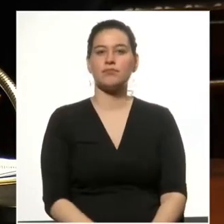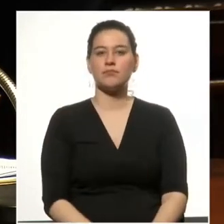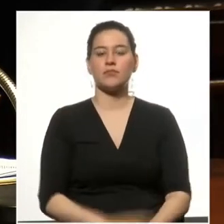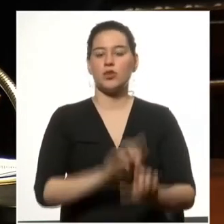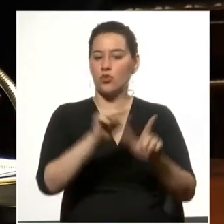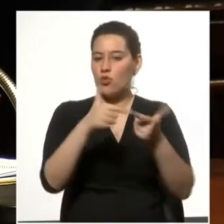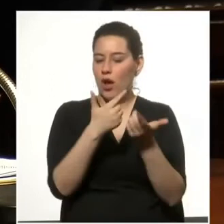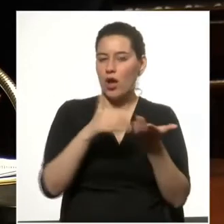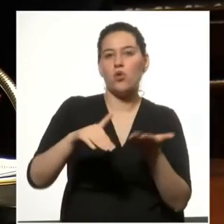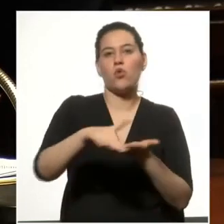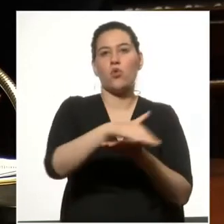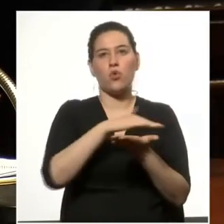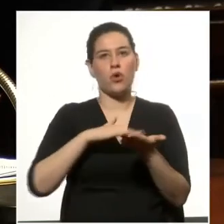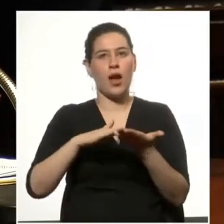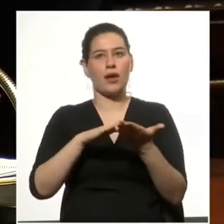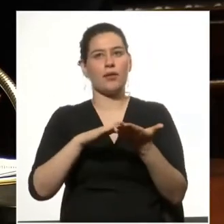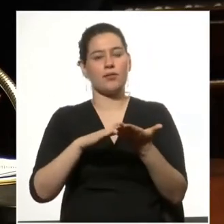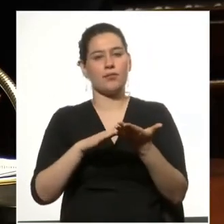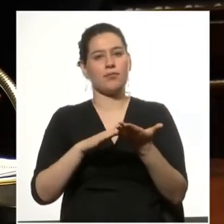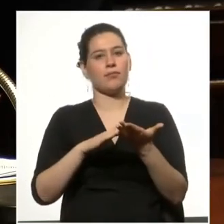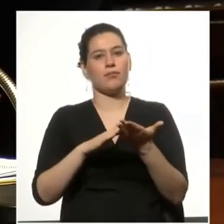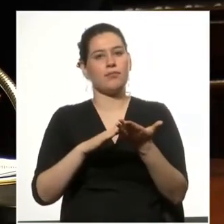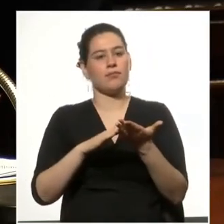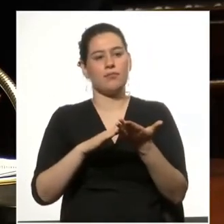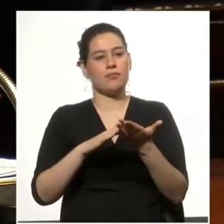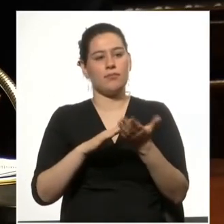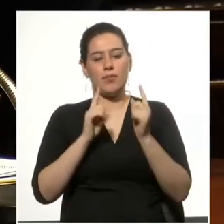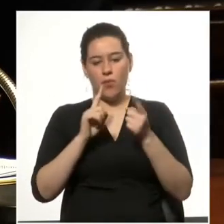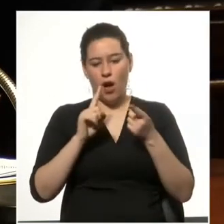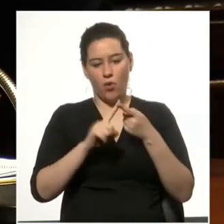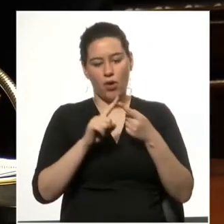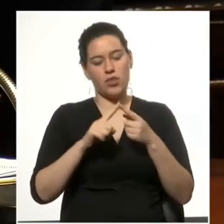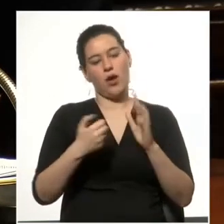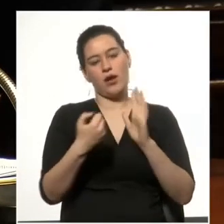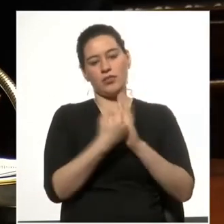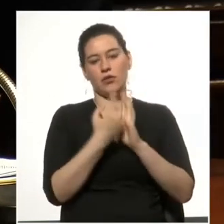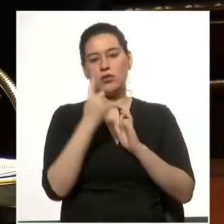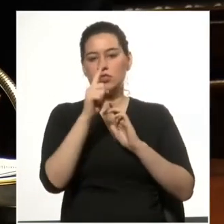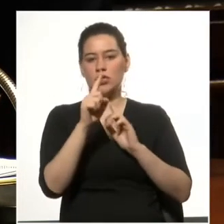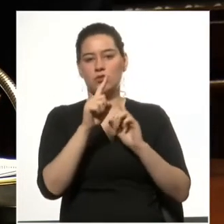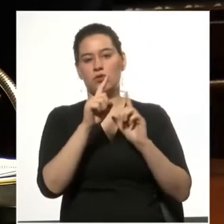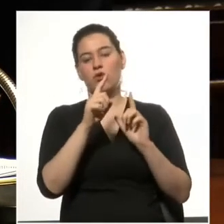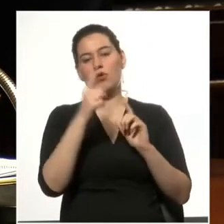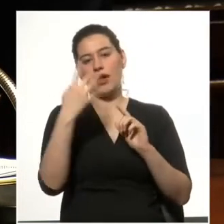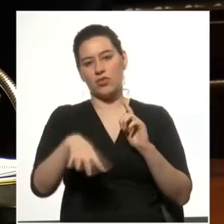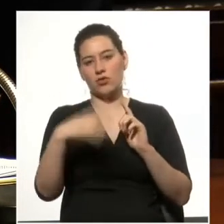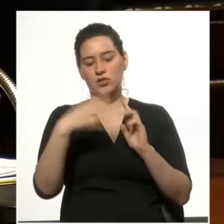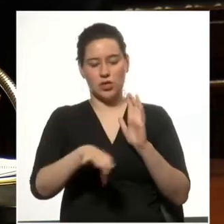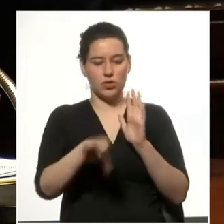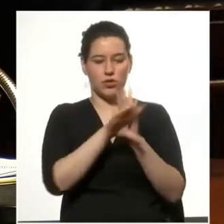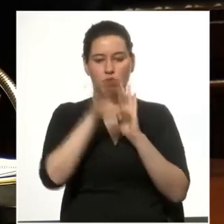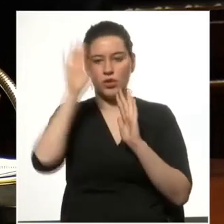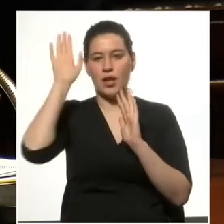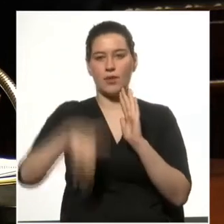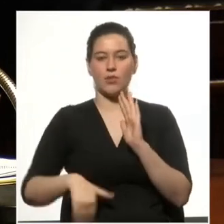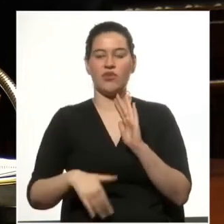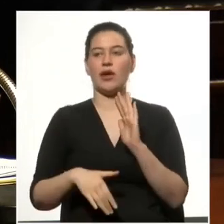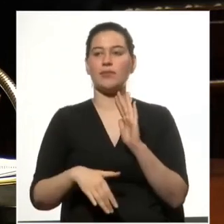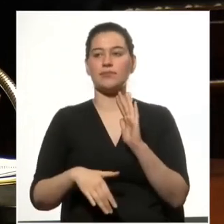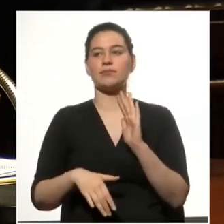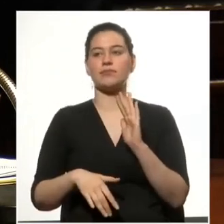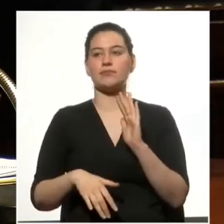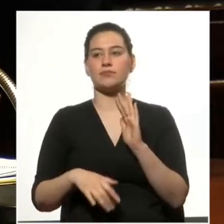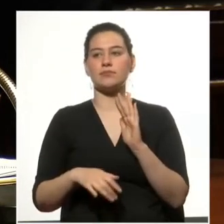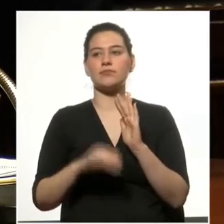No hay lugar a formación de causa, acorde a lo establecido en el artículo 114 de la Constitución de la República.